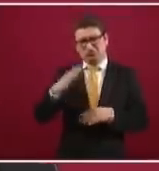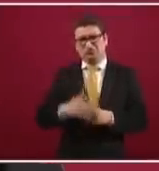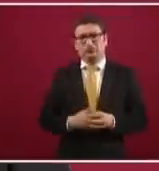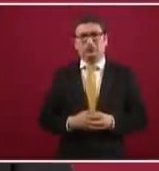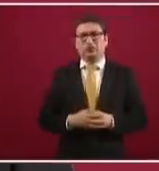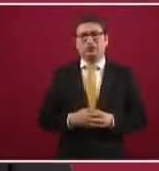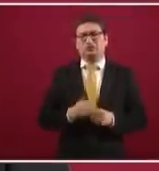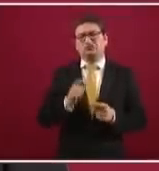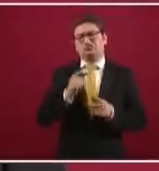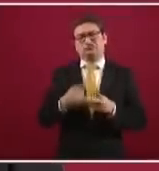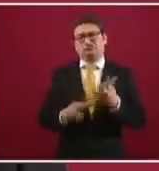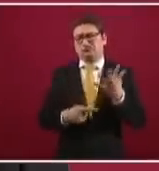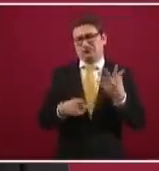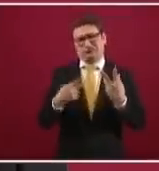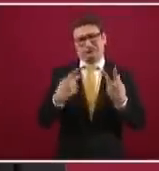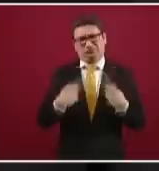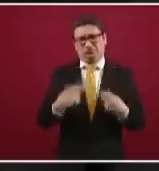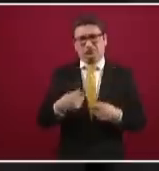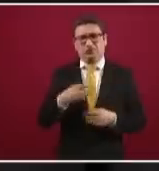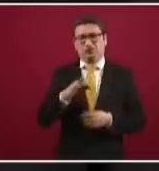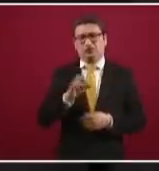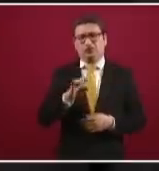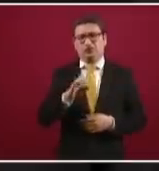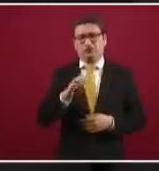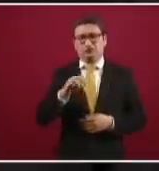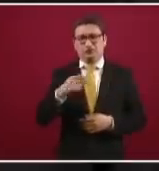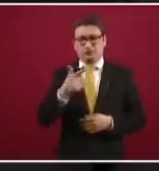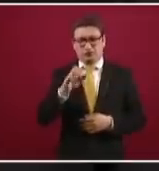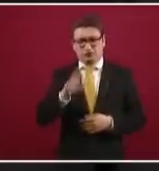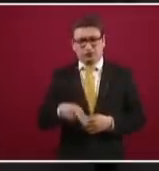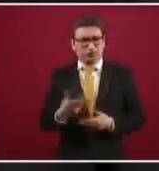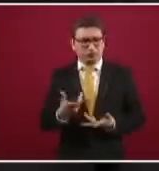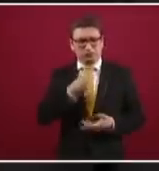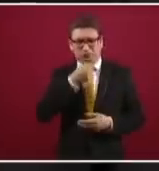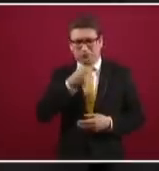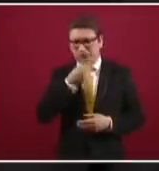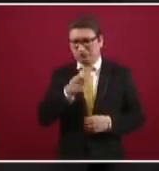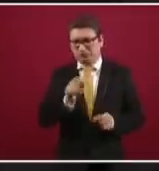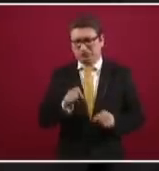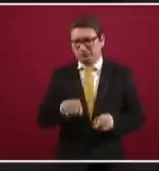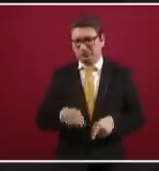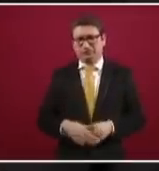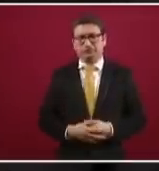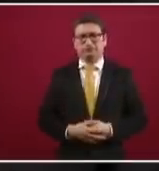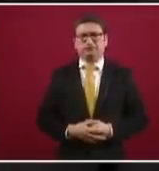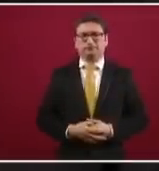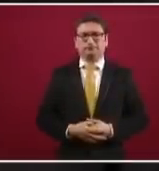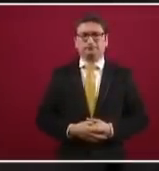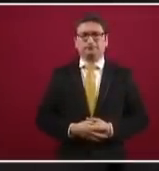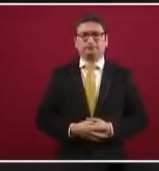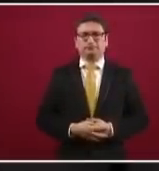Y otros, los Flores Magón, en el periodismo,